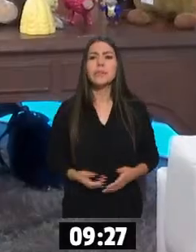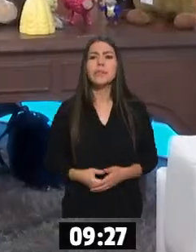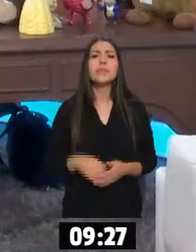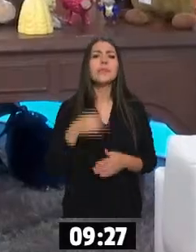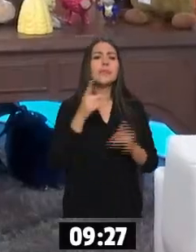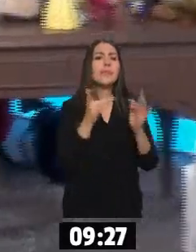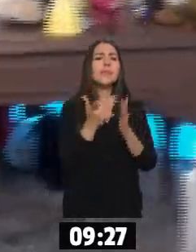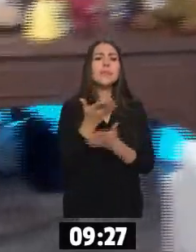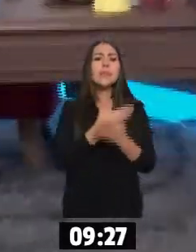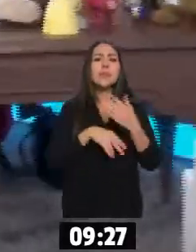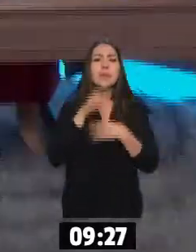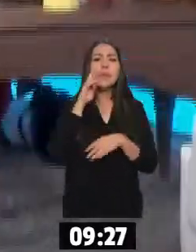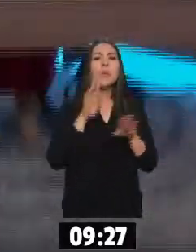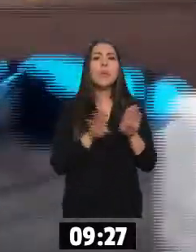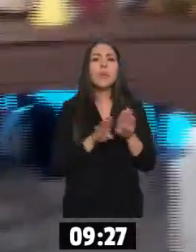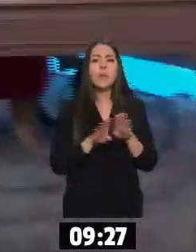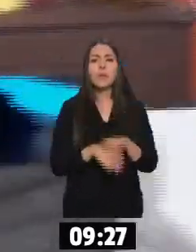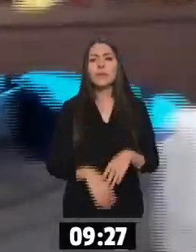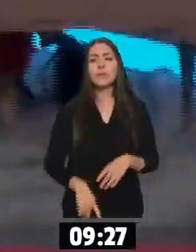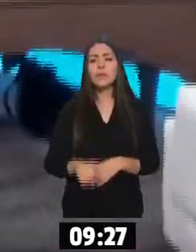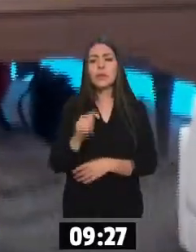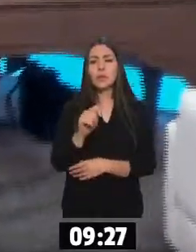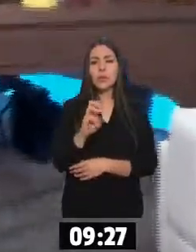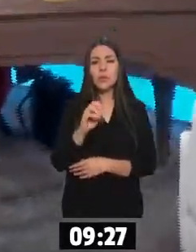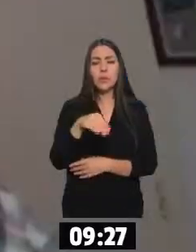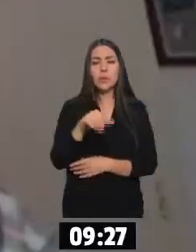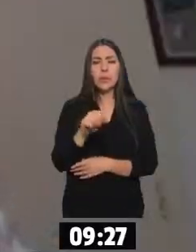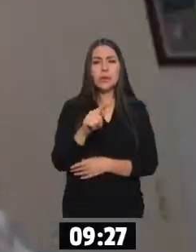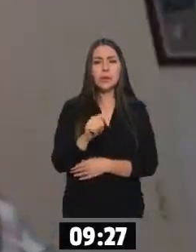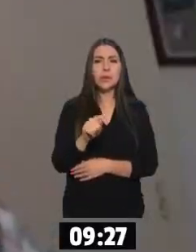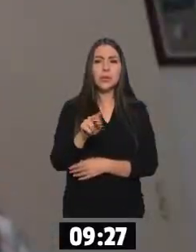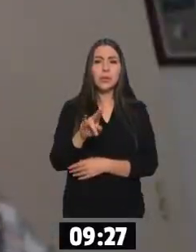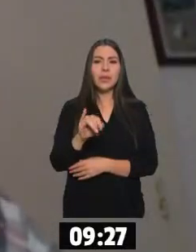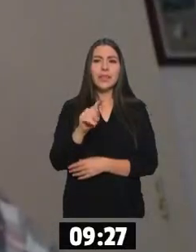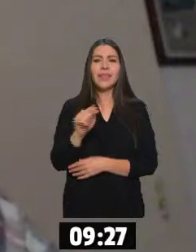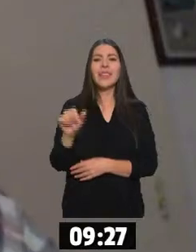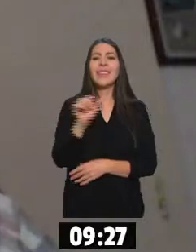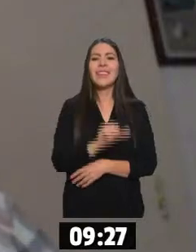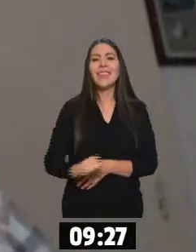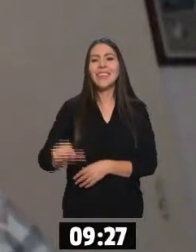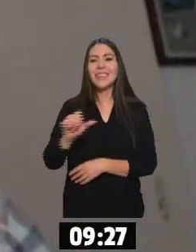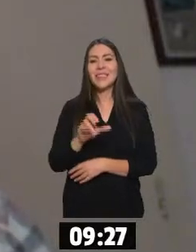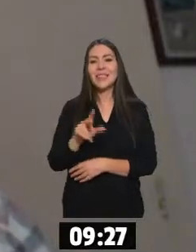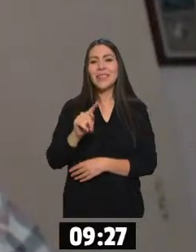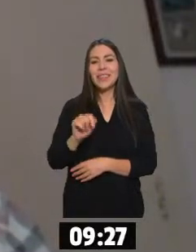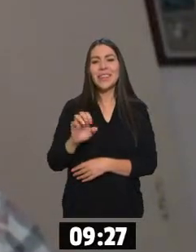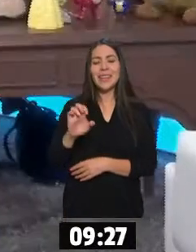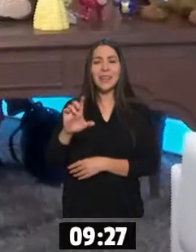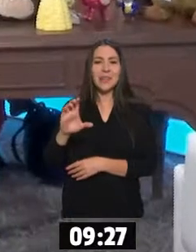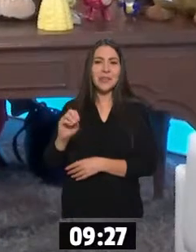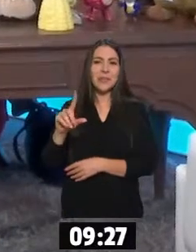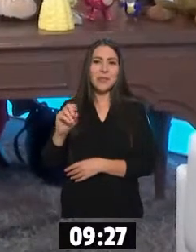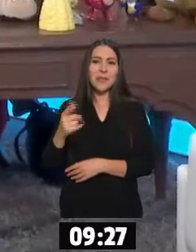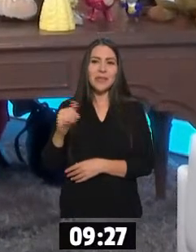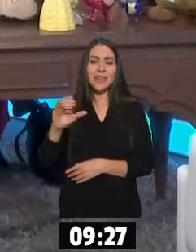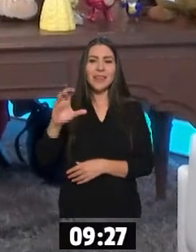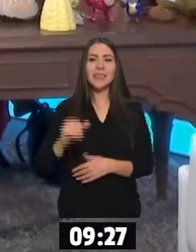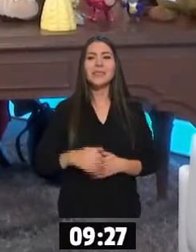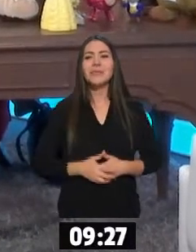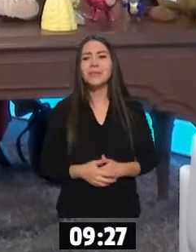redes? Ay, caramba. @Cult Ecológica. Perdón, a mí me entró la onda de choque